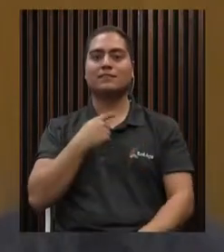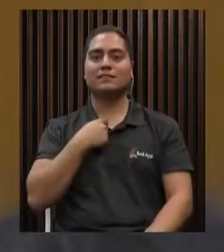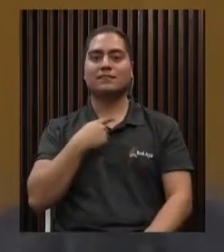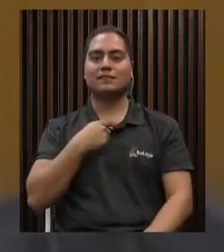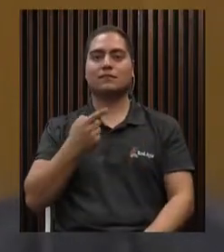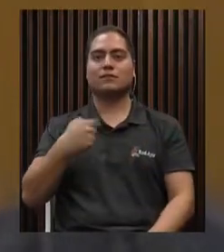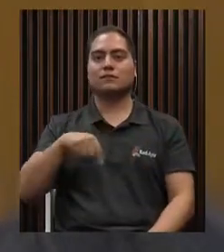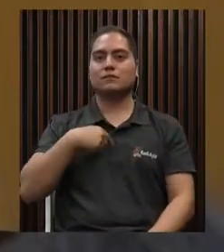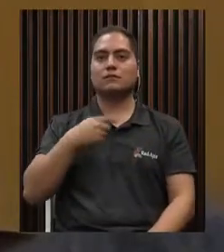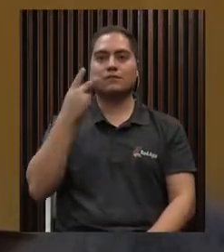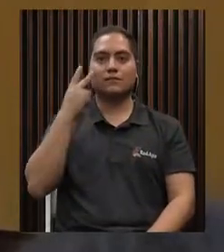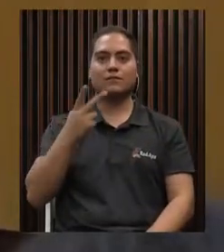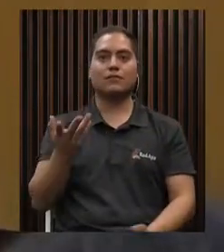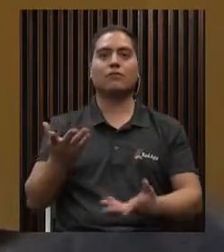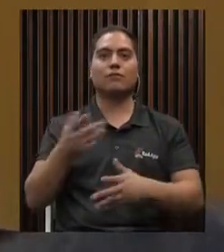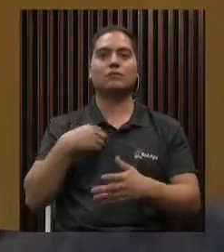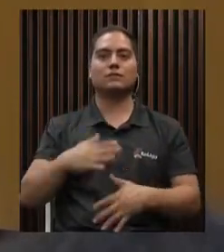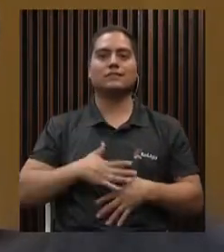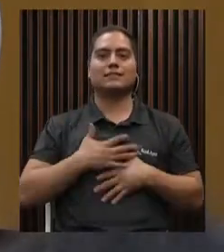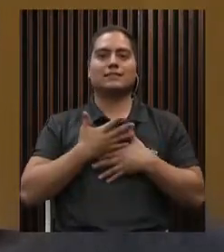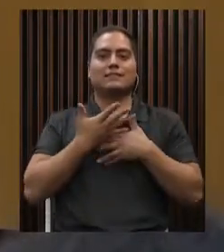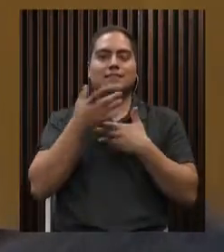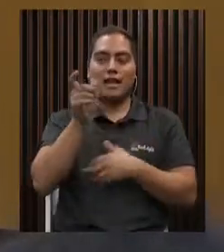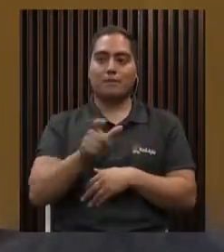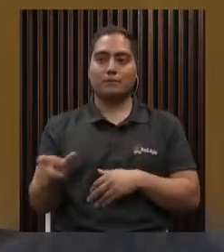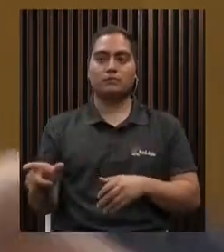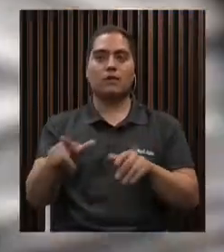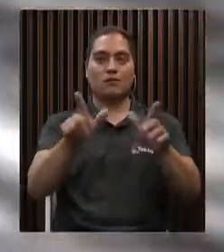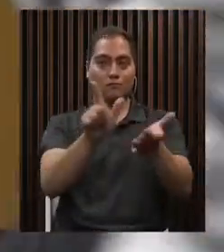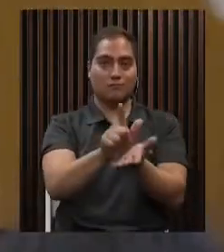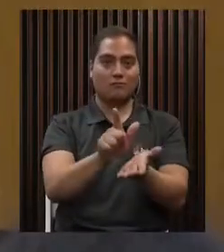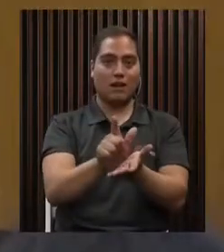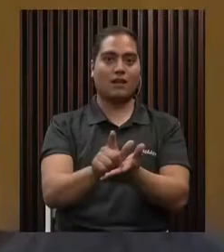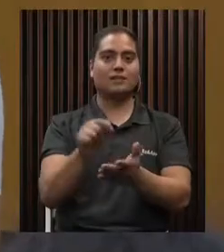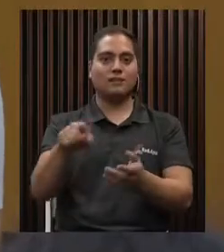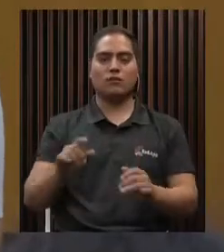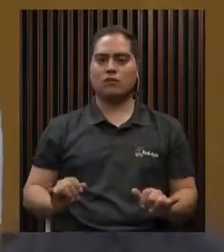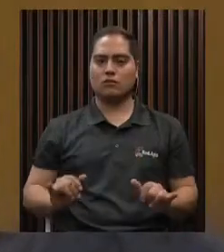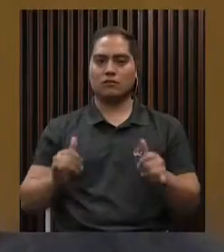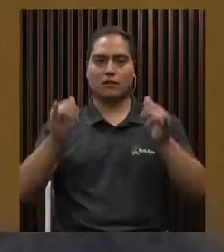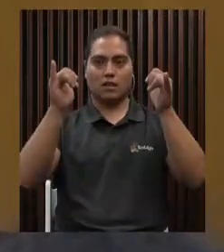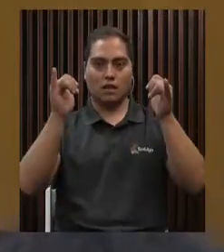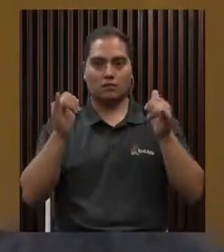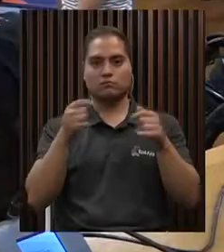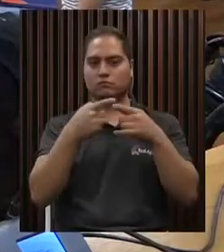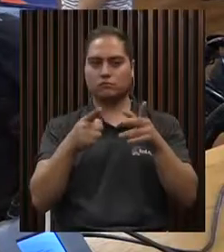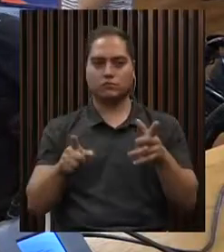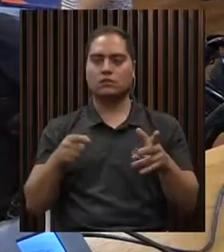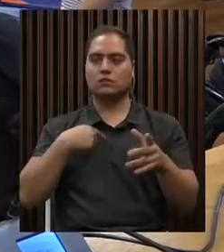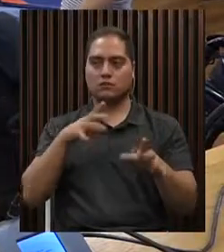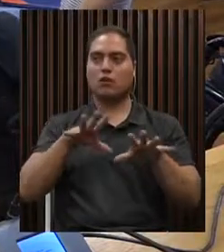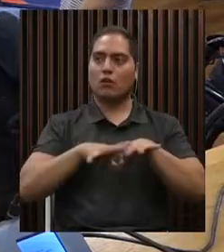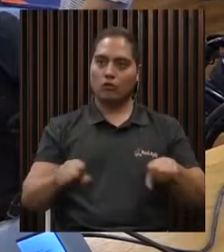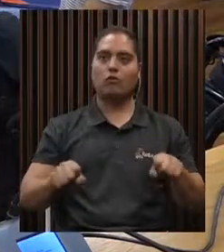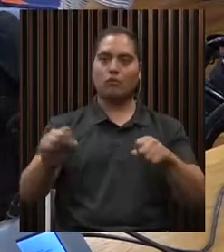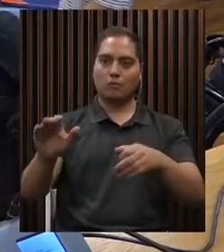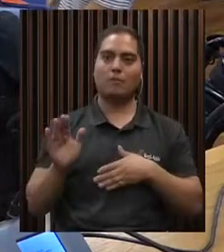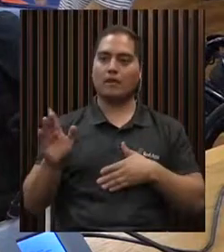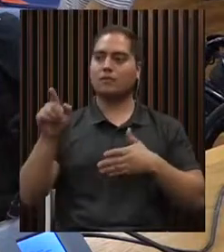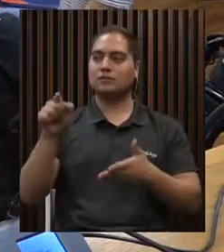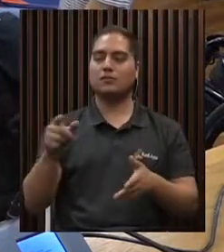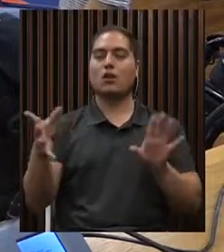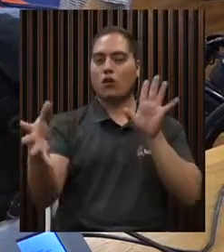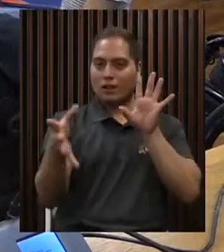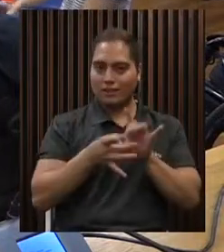las personas en el espacio y si es que lo están pasando bien y si están comprometiéndose con lo que ahí sucede,